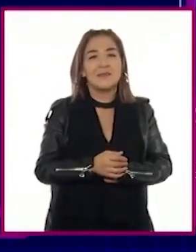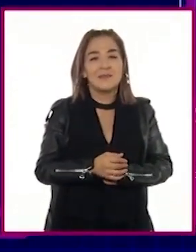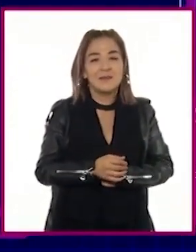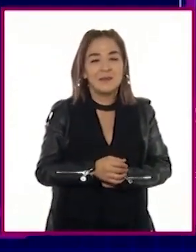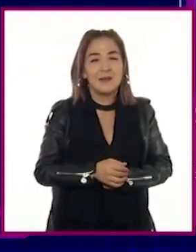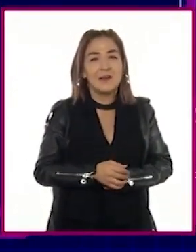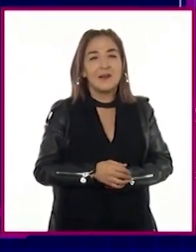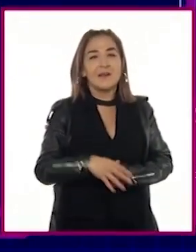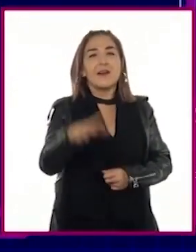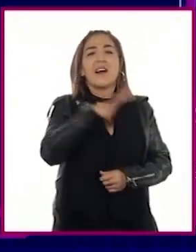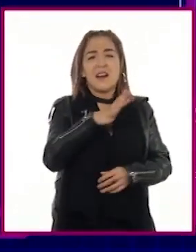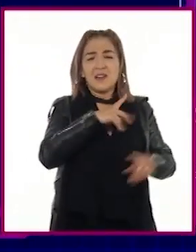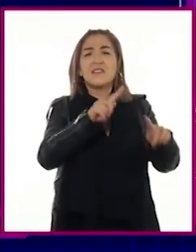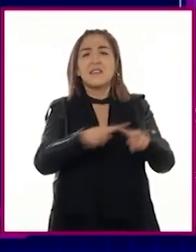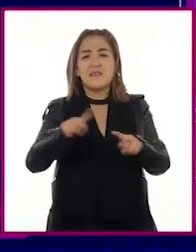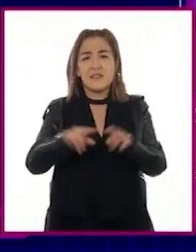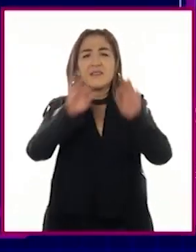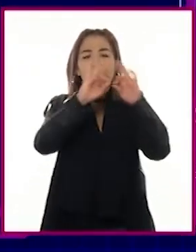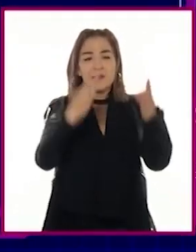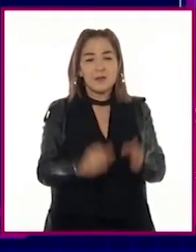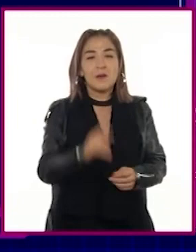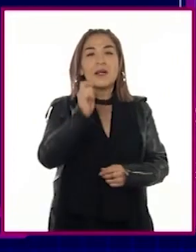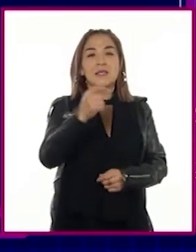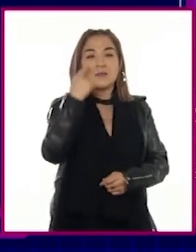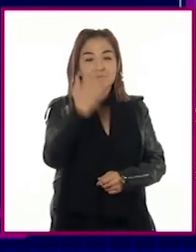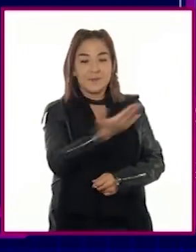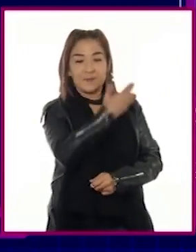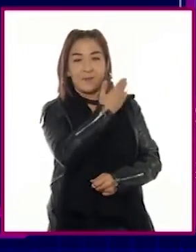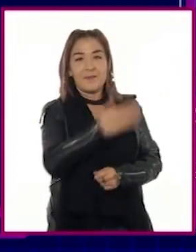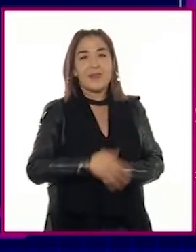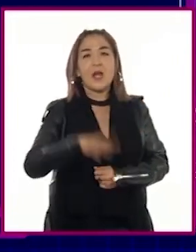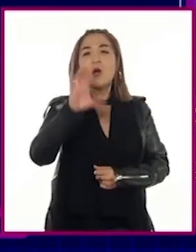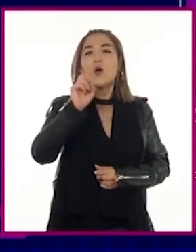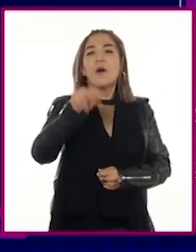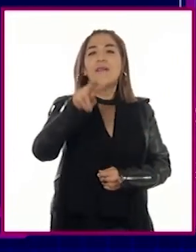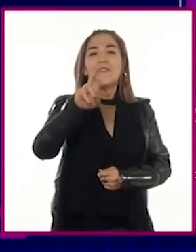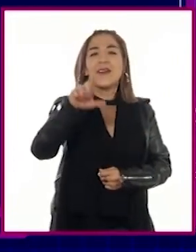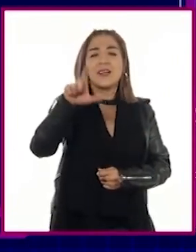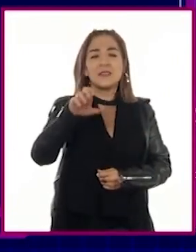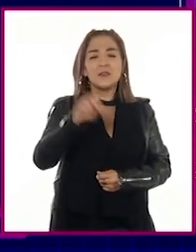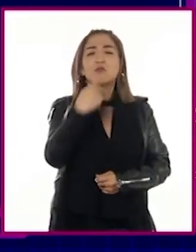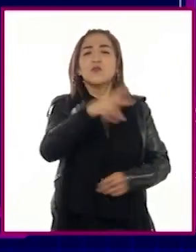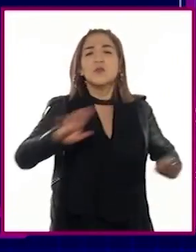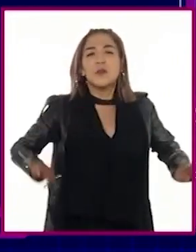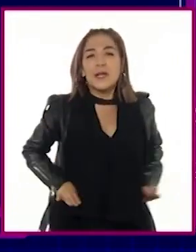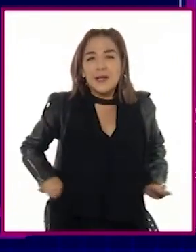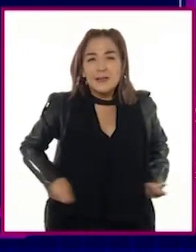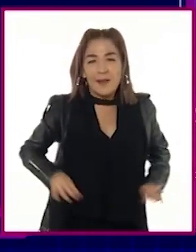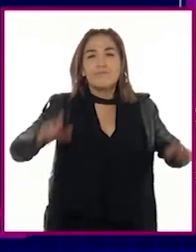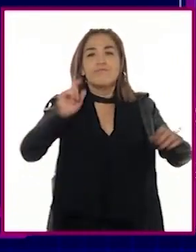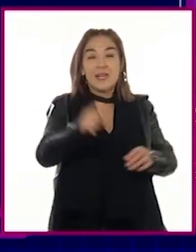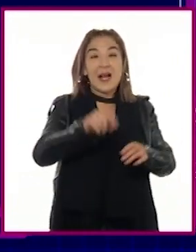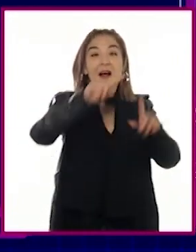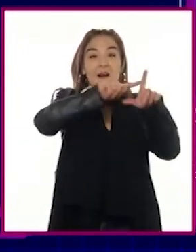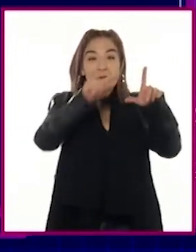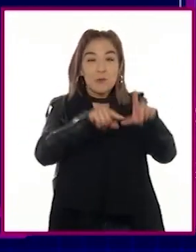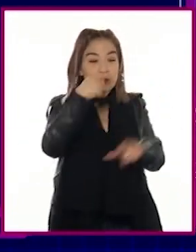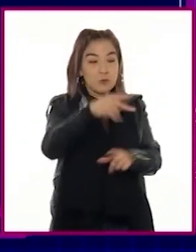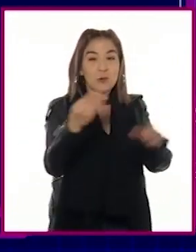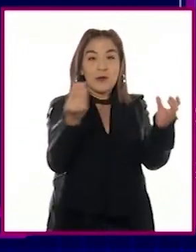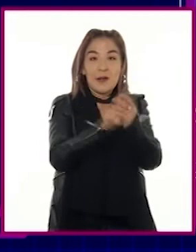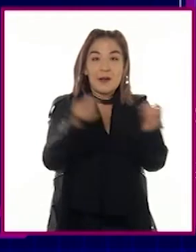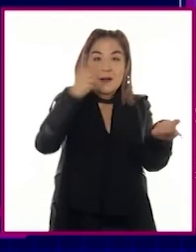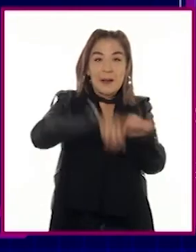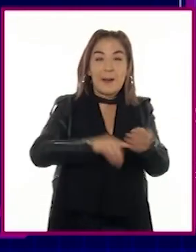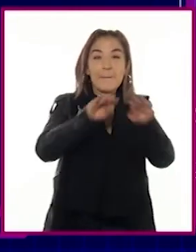Hay distintos tipos de polígonos. El que vemos ahora se llama convexo y se caracteriza porque cada uno de sus ángulos internos